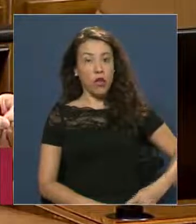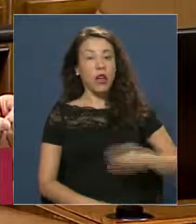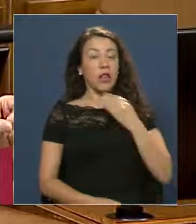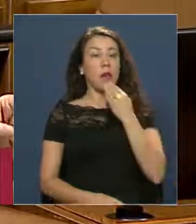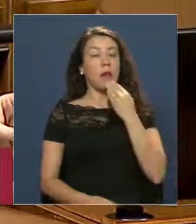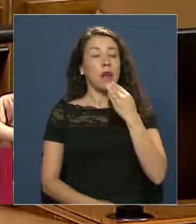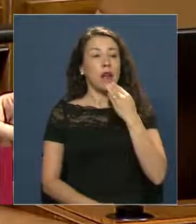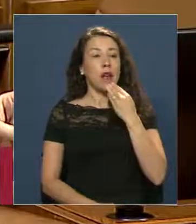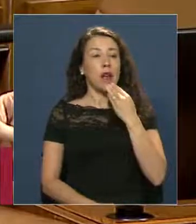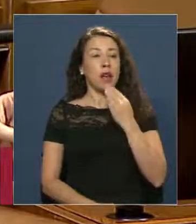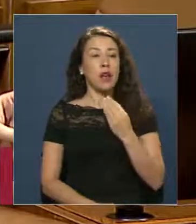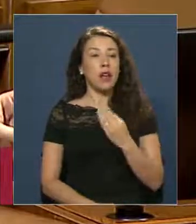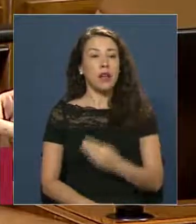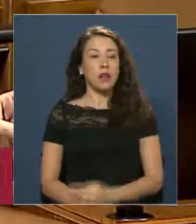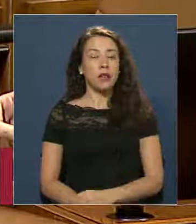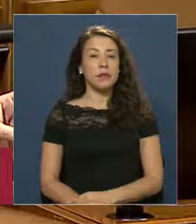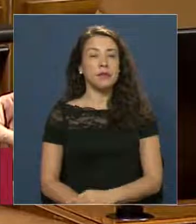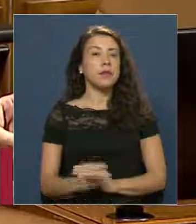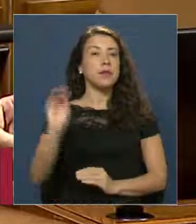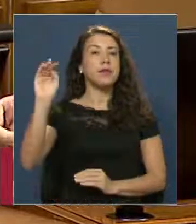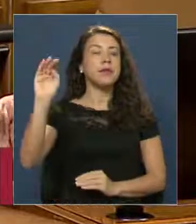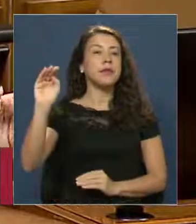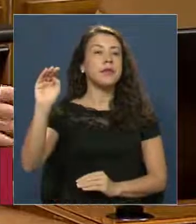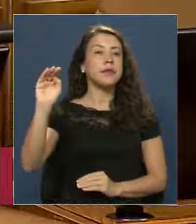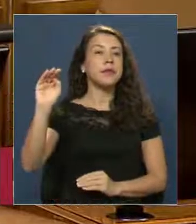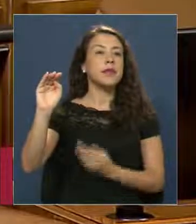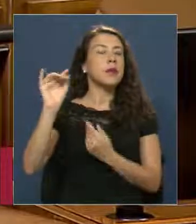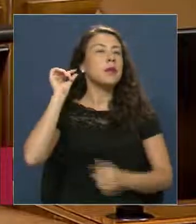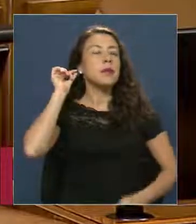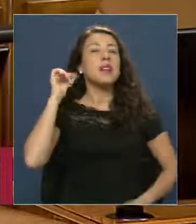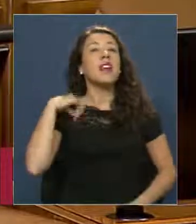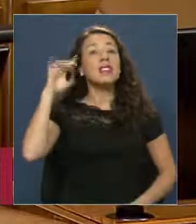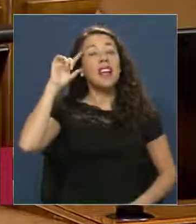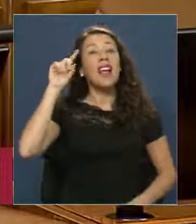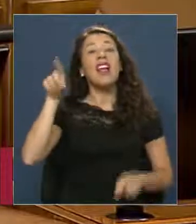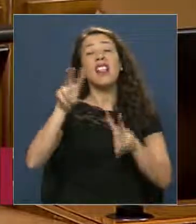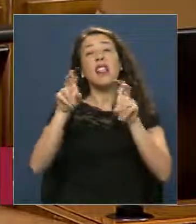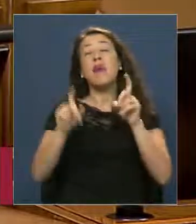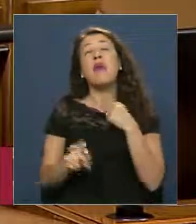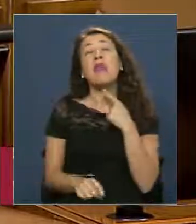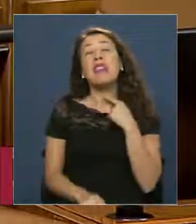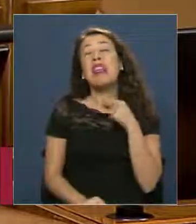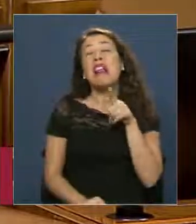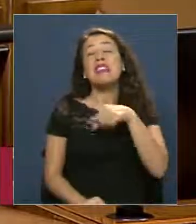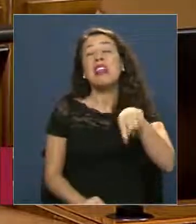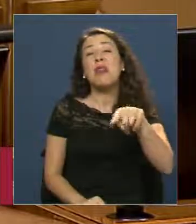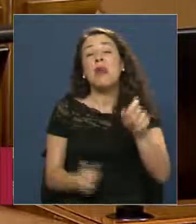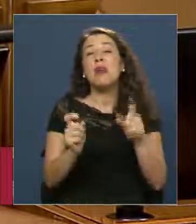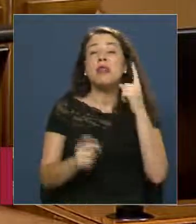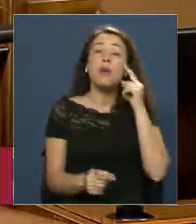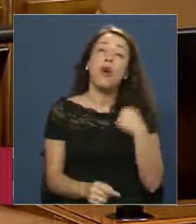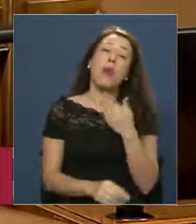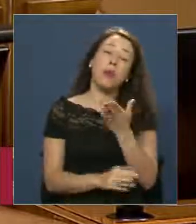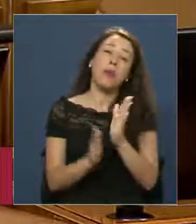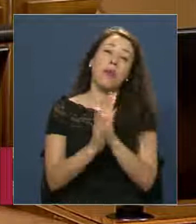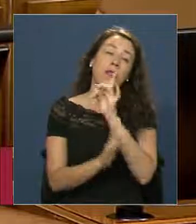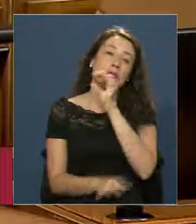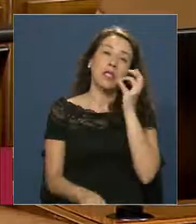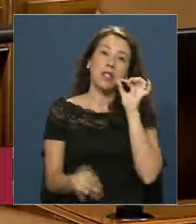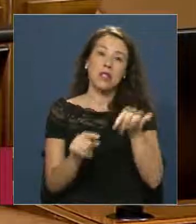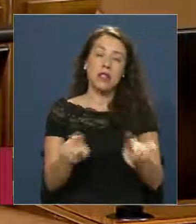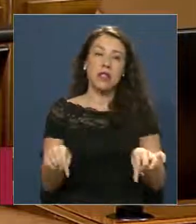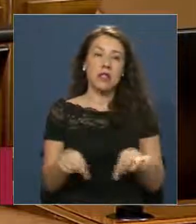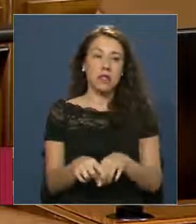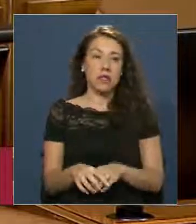obligar, Presidenta, sé que este tema no le interesa a todos, el tema de los derechos humanos, pero le voy a pedir un poco de silencio en la